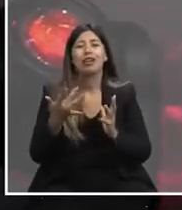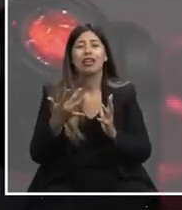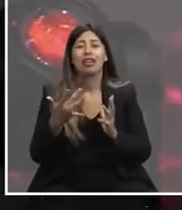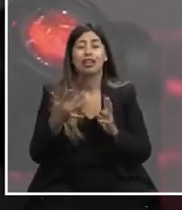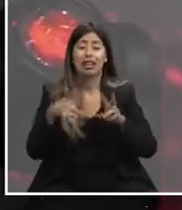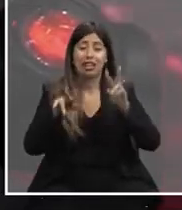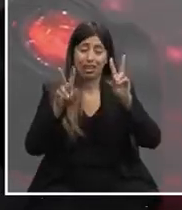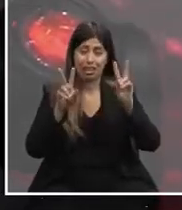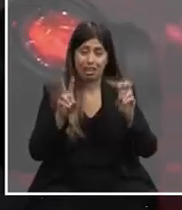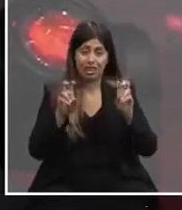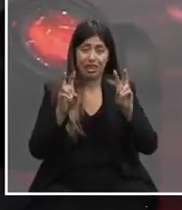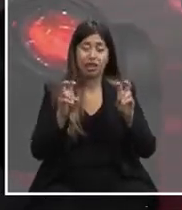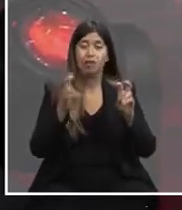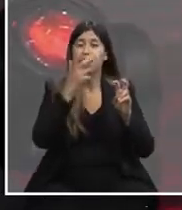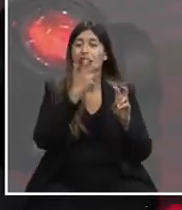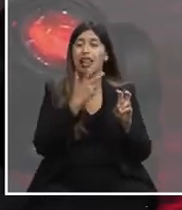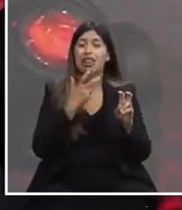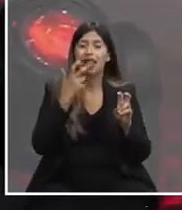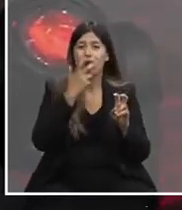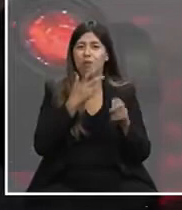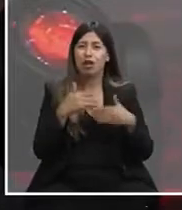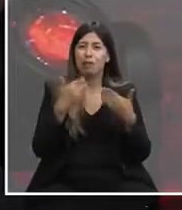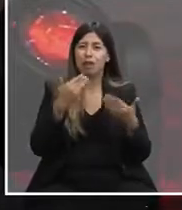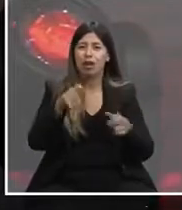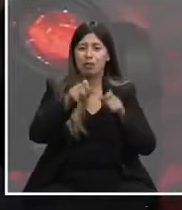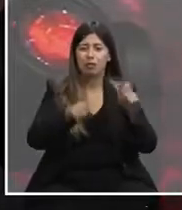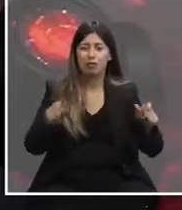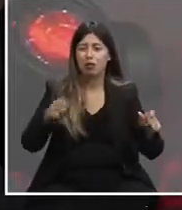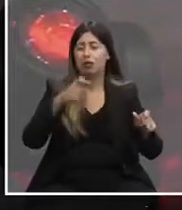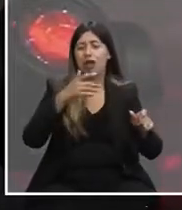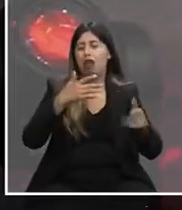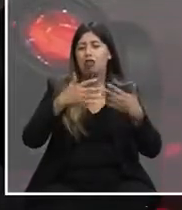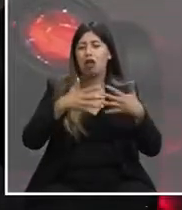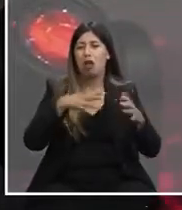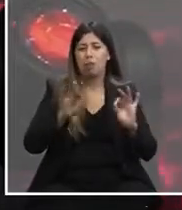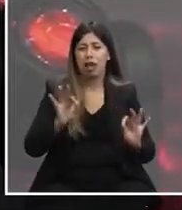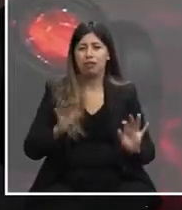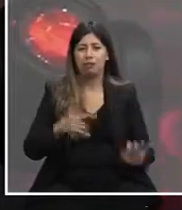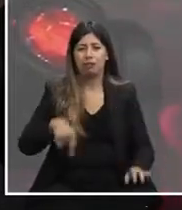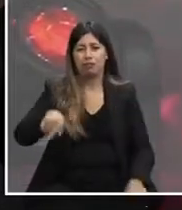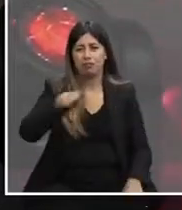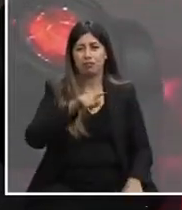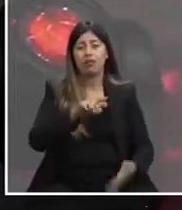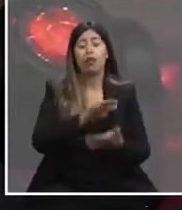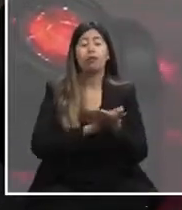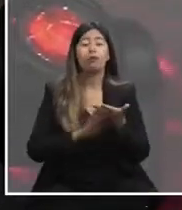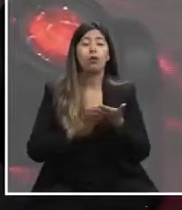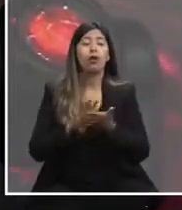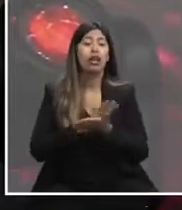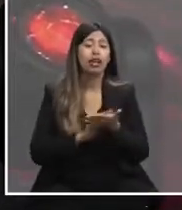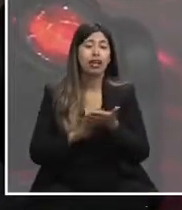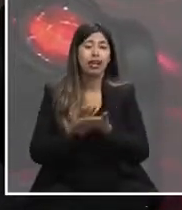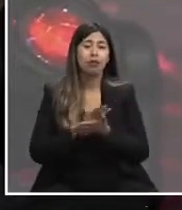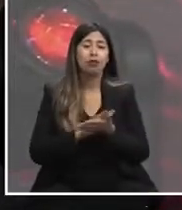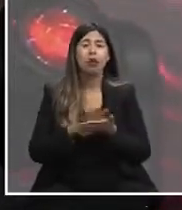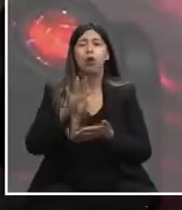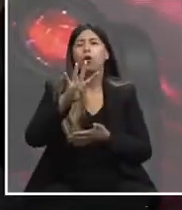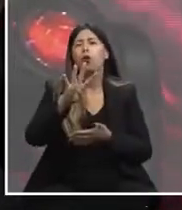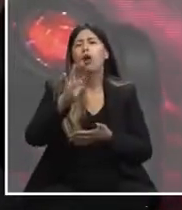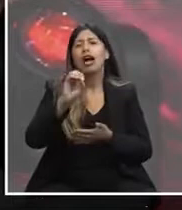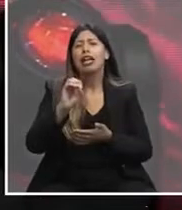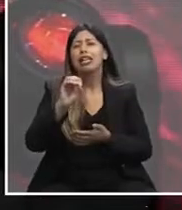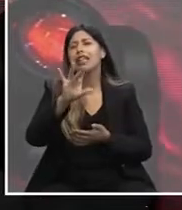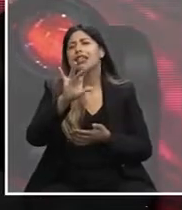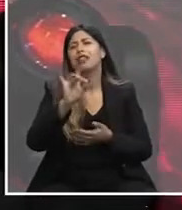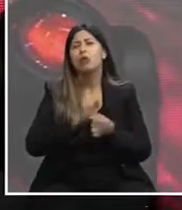temas en lenguaje de la gente común y corriente. Por ejemplo, hasta hace 40, 50